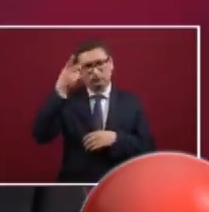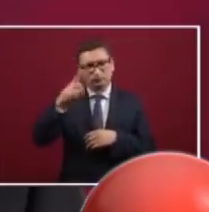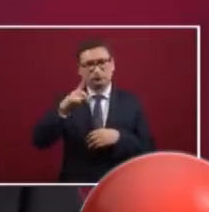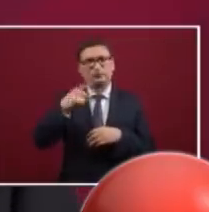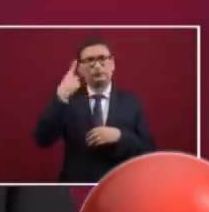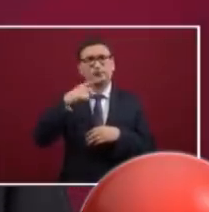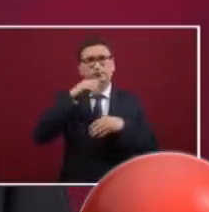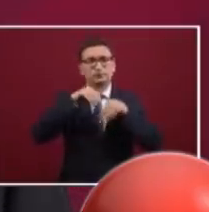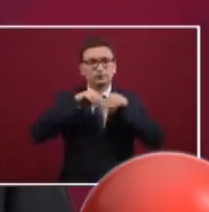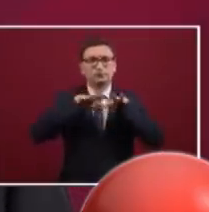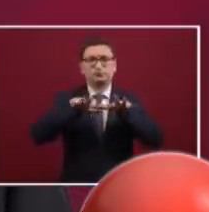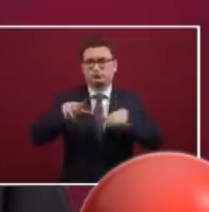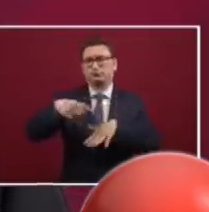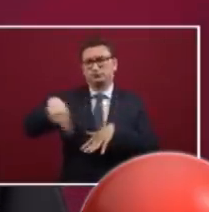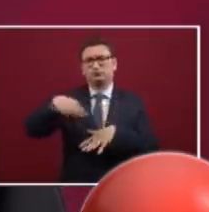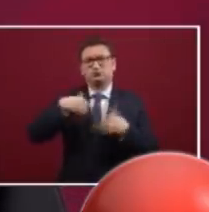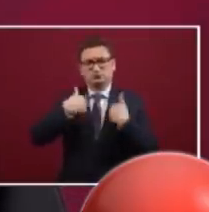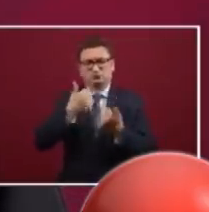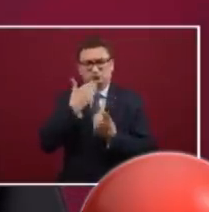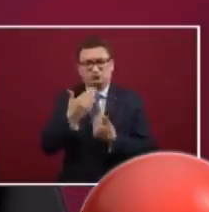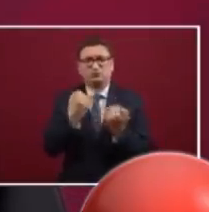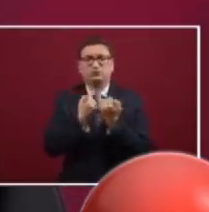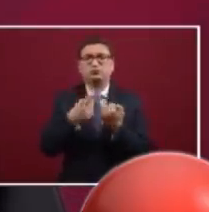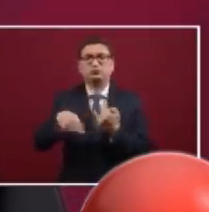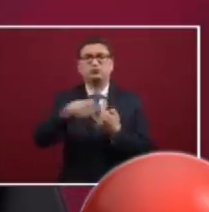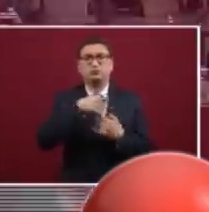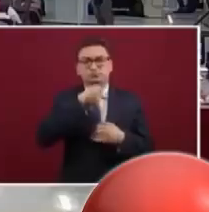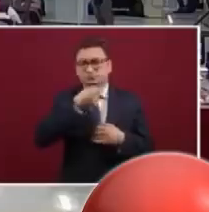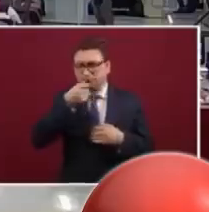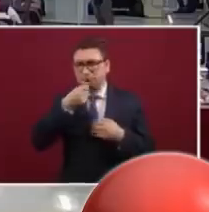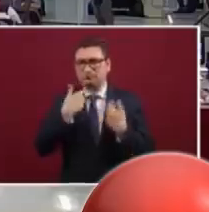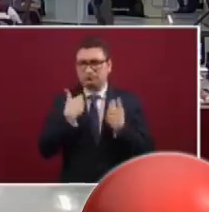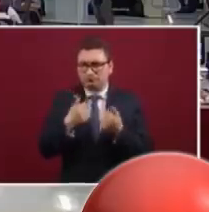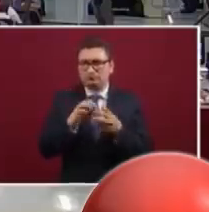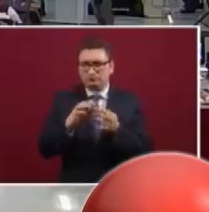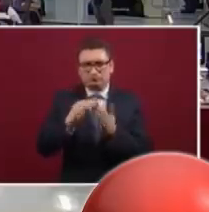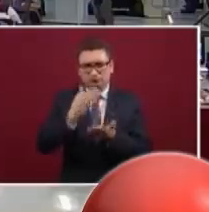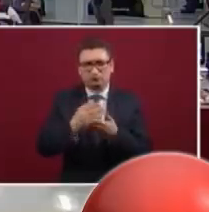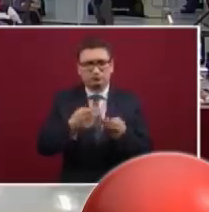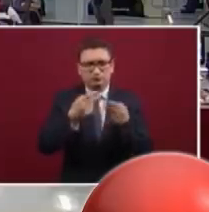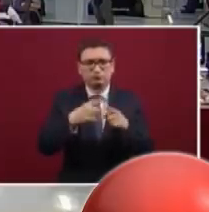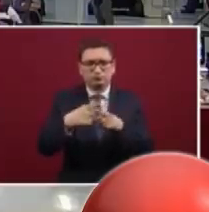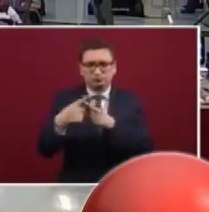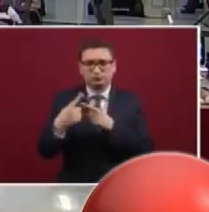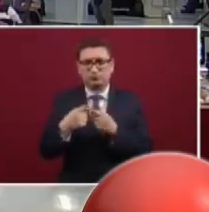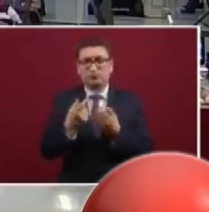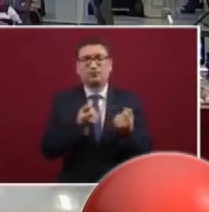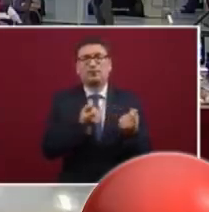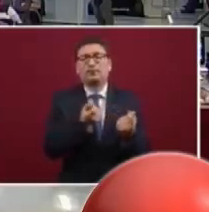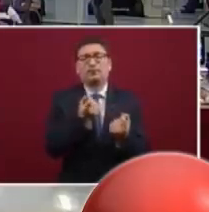y también los periodistas, ¿sí? Algunos que